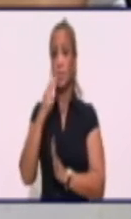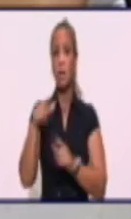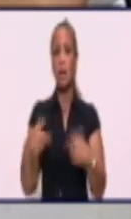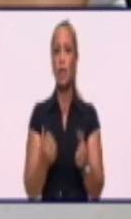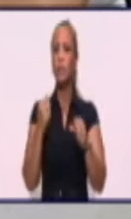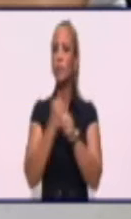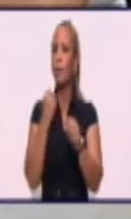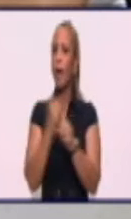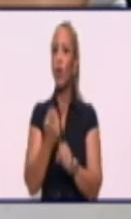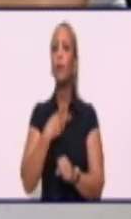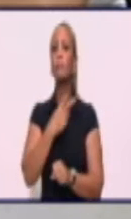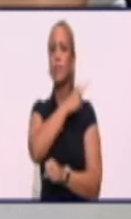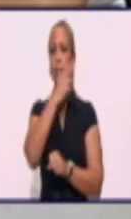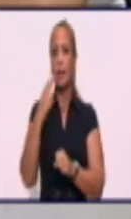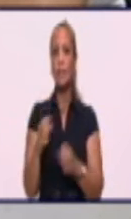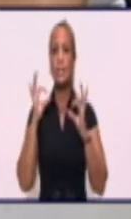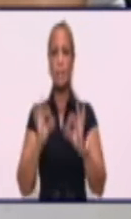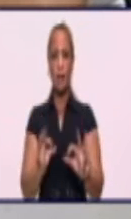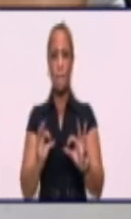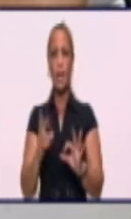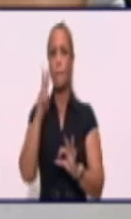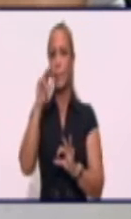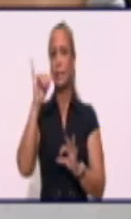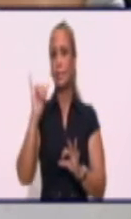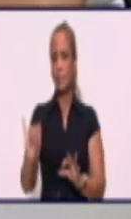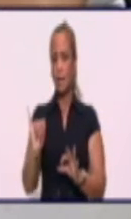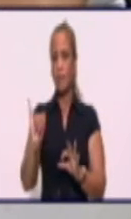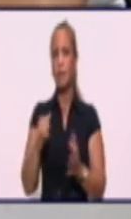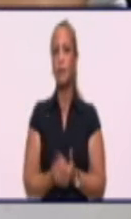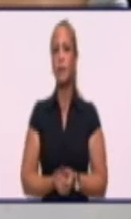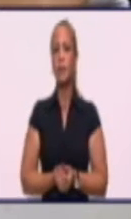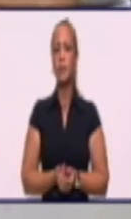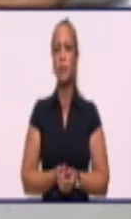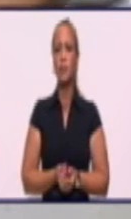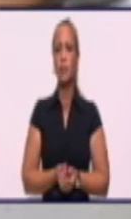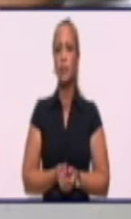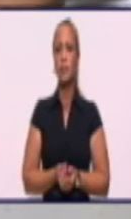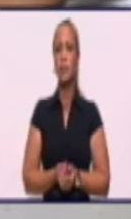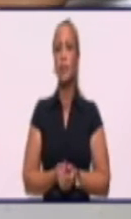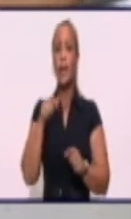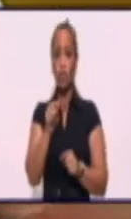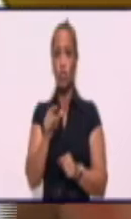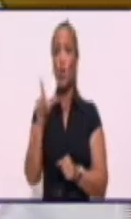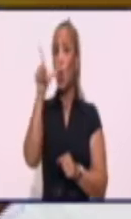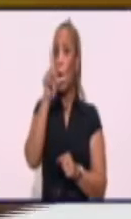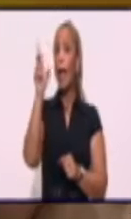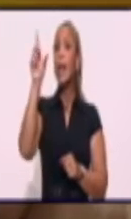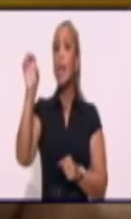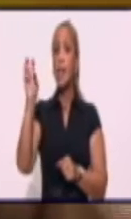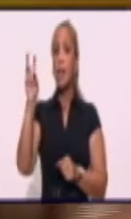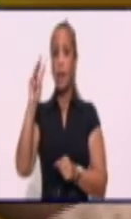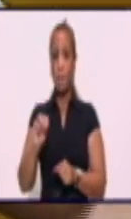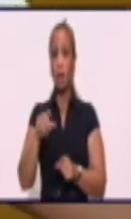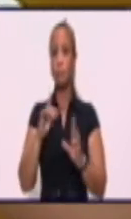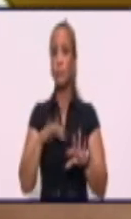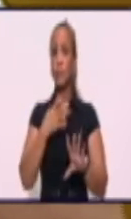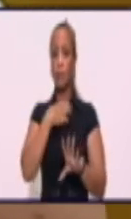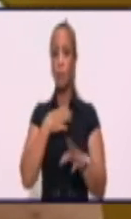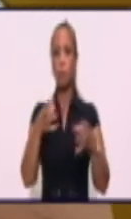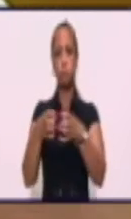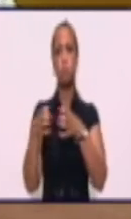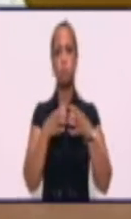trabajadores vencerán, siempre es 26 y mi Moncada es hoy. Esos son los lemas que han estado presidiendo cada una de